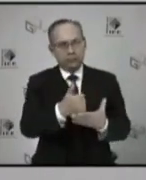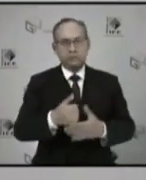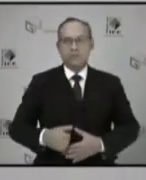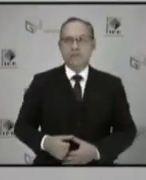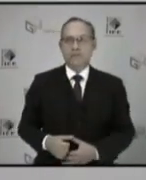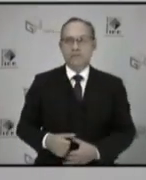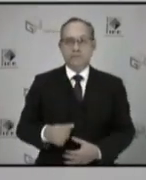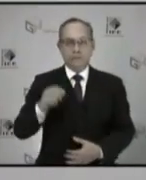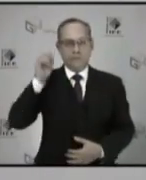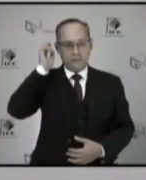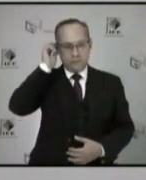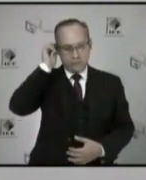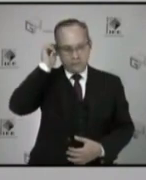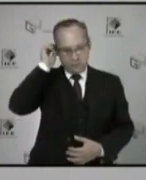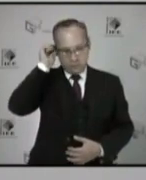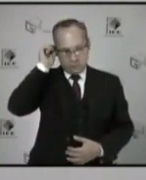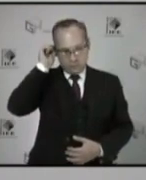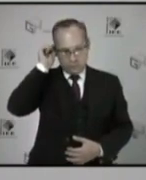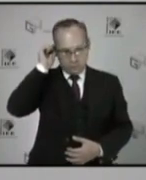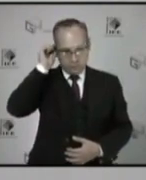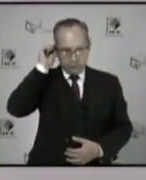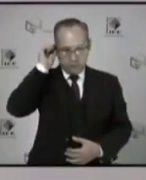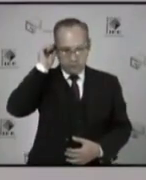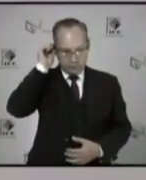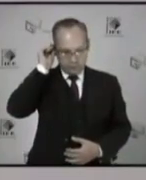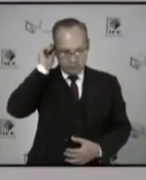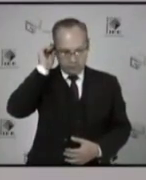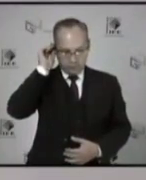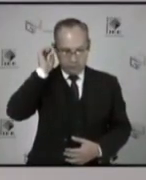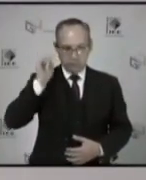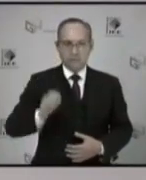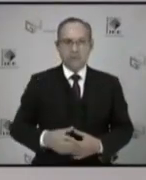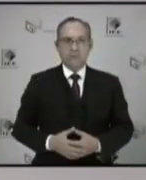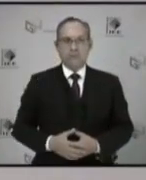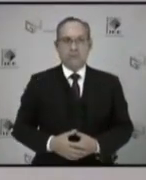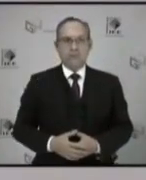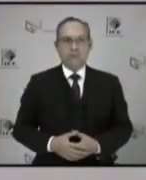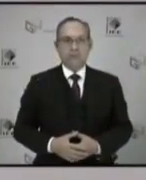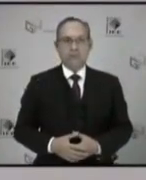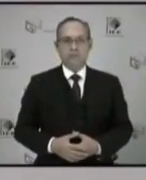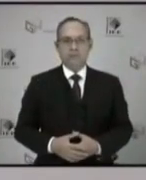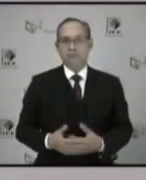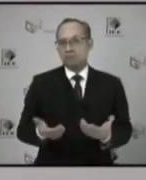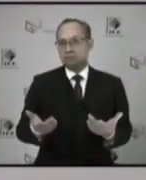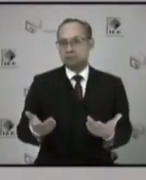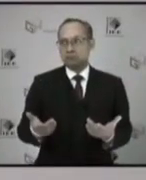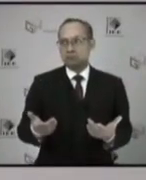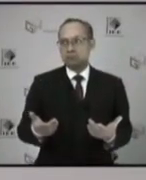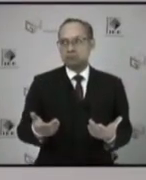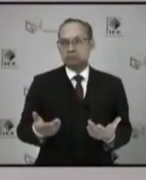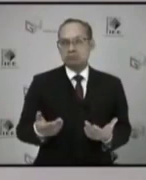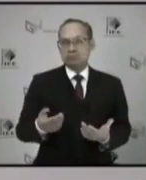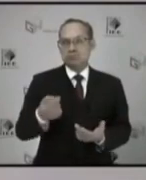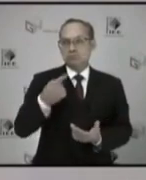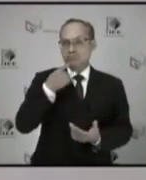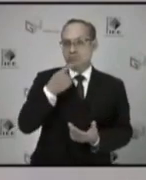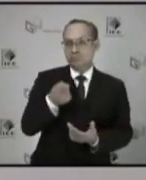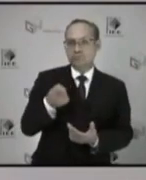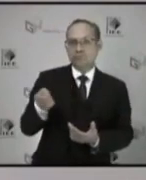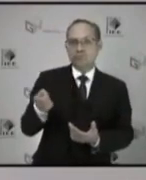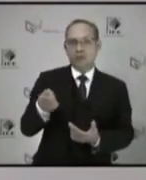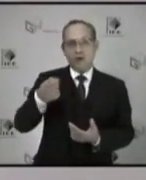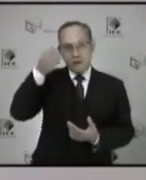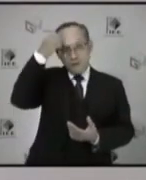candidato. Muchas gracias. Me dice Holgazán, hay que ver cuántas